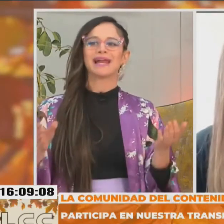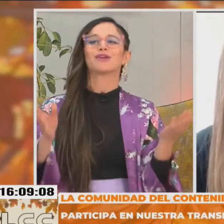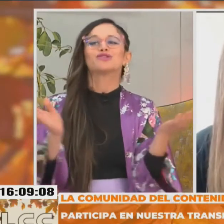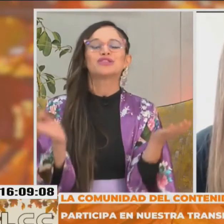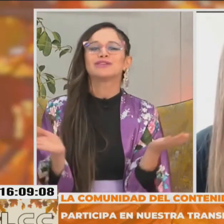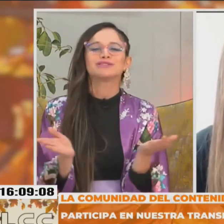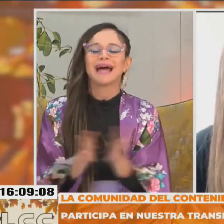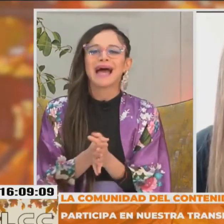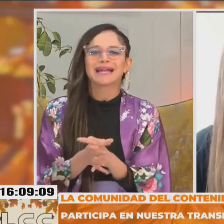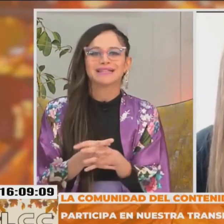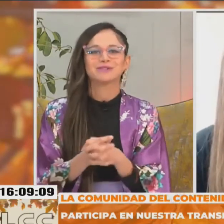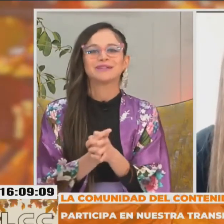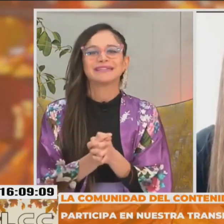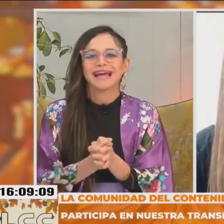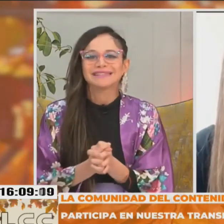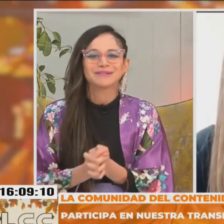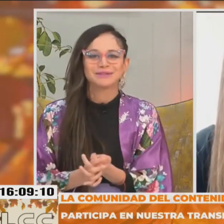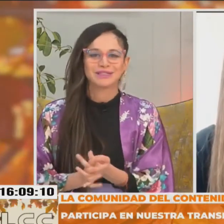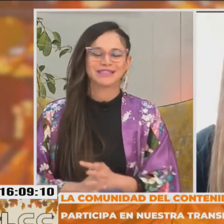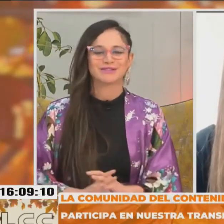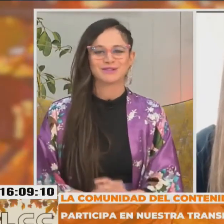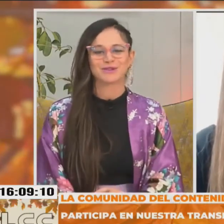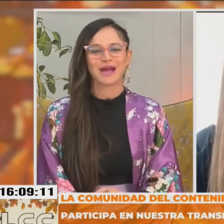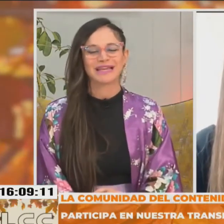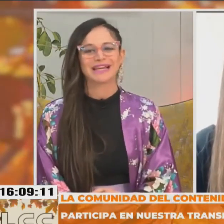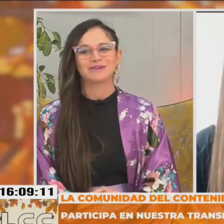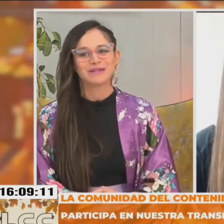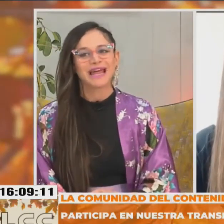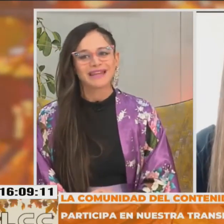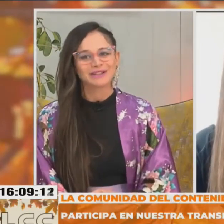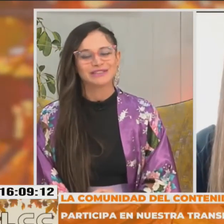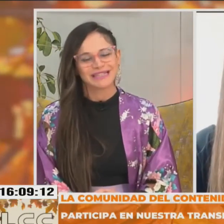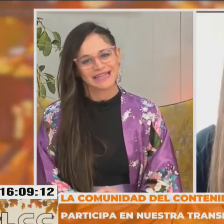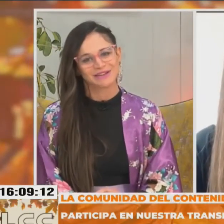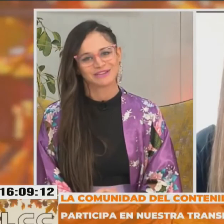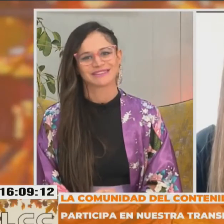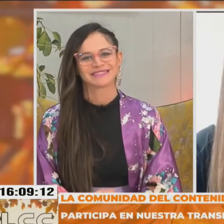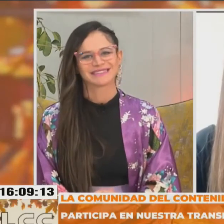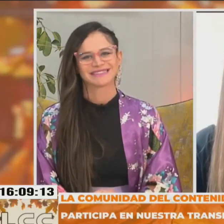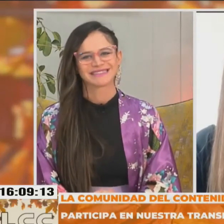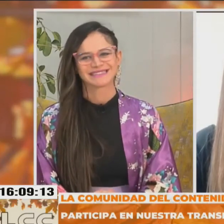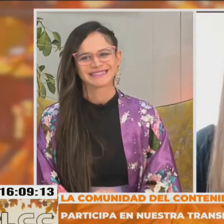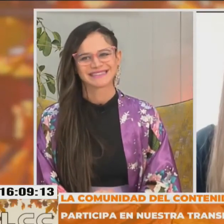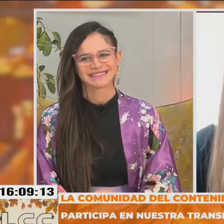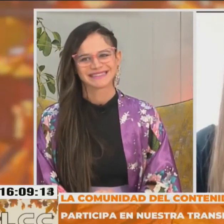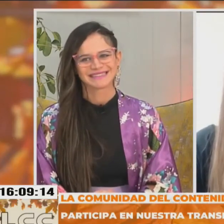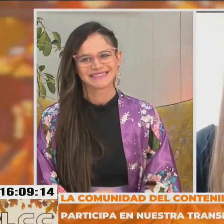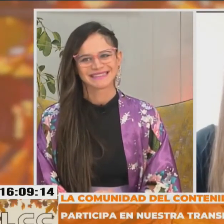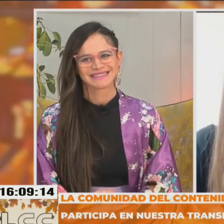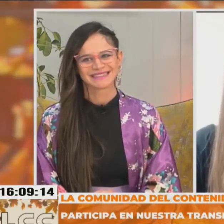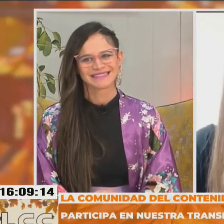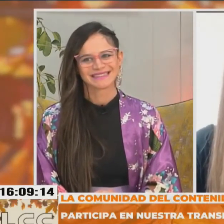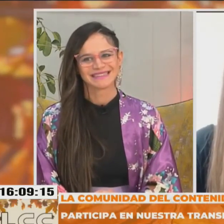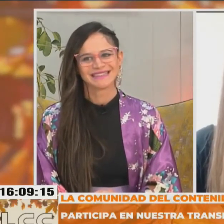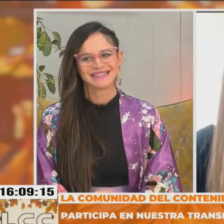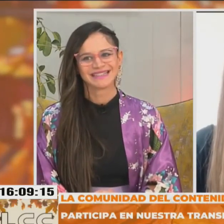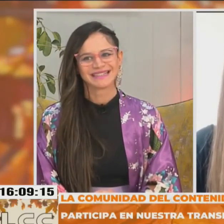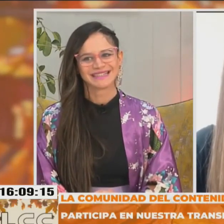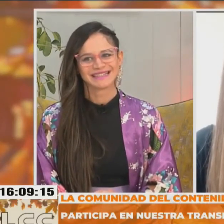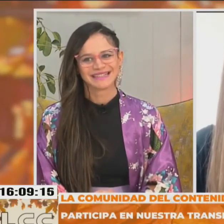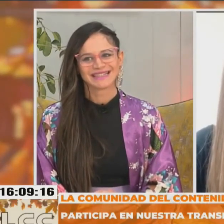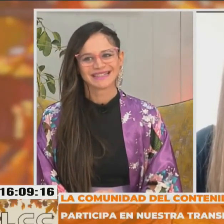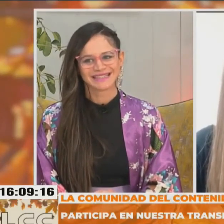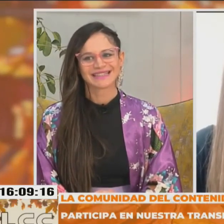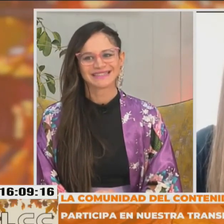querida Rocío Douglas. ¿Cómo estás? Qué gusto que estés con nosotros aquí en la comunidad del contenido. Muy bien, ¿y tú, Consi? Qué rico